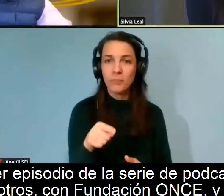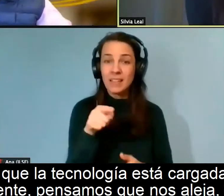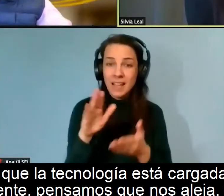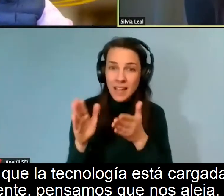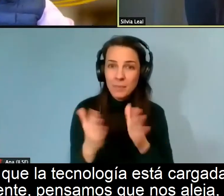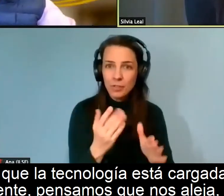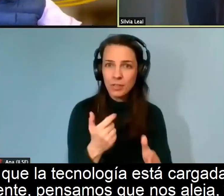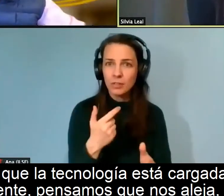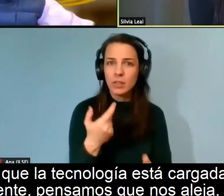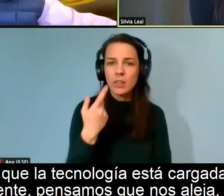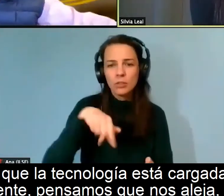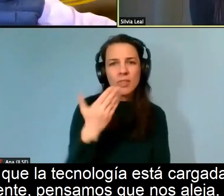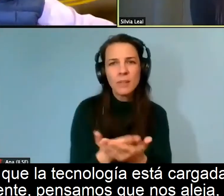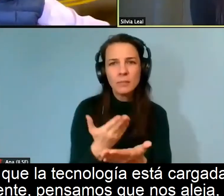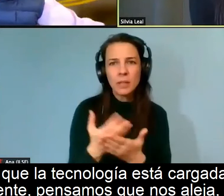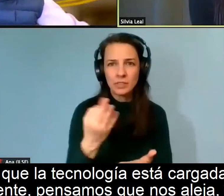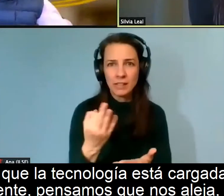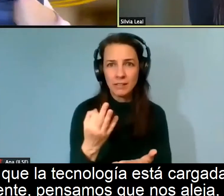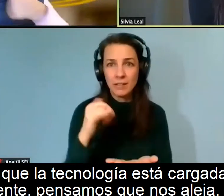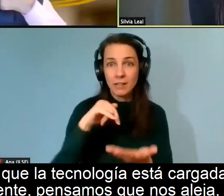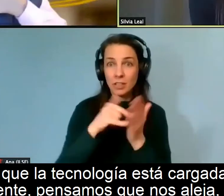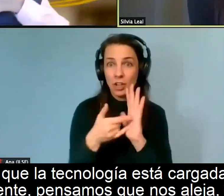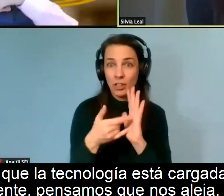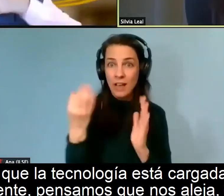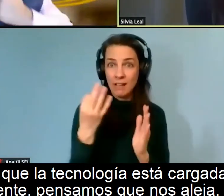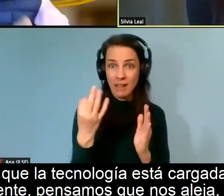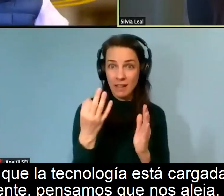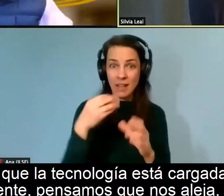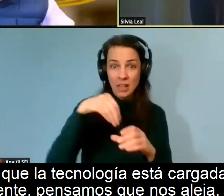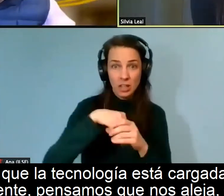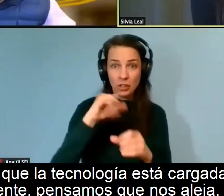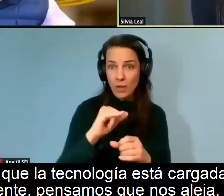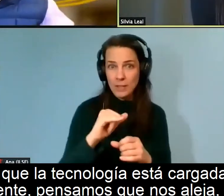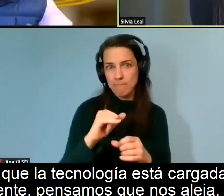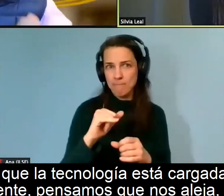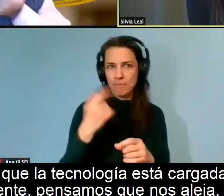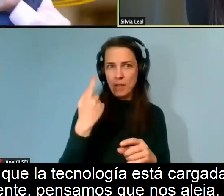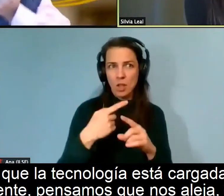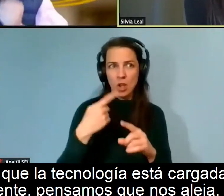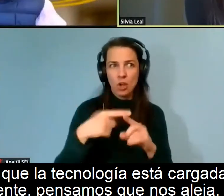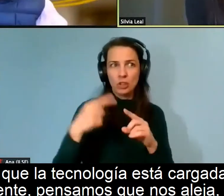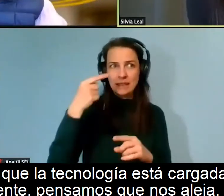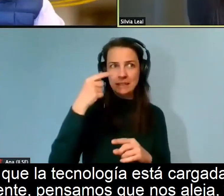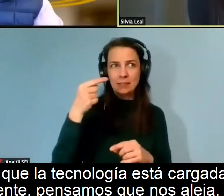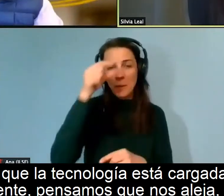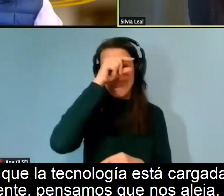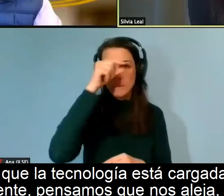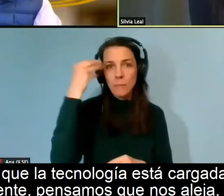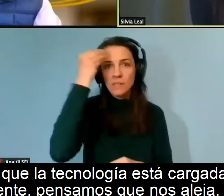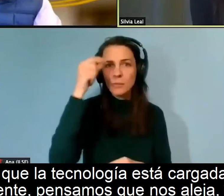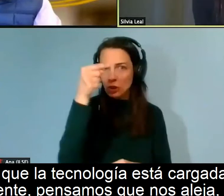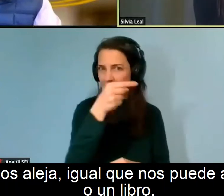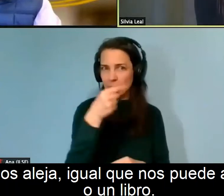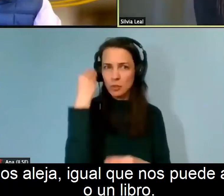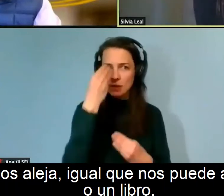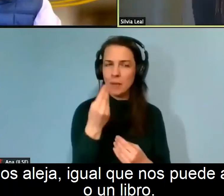episodio, ¿qué es lo que demostramos? Pues que la tecnología pues está cargada de prejuicios, ¿no? Y efectivamente pensamos que nos aleja, y